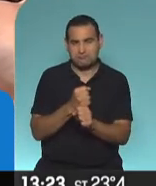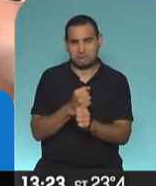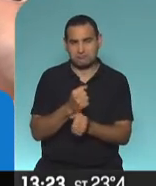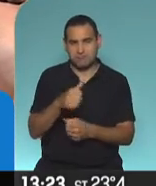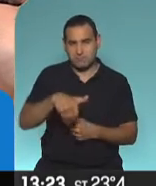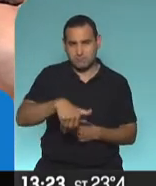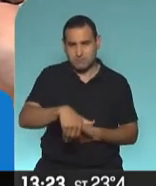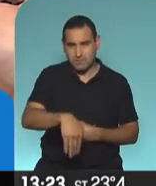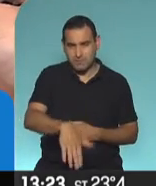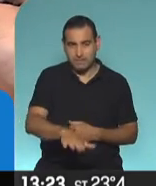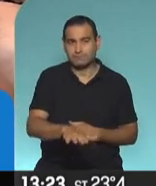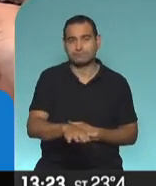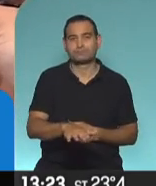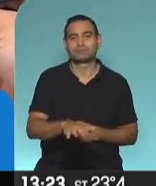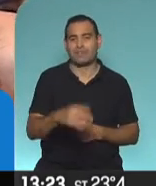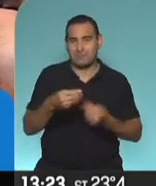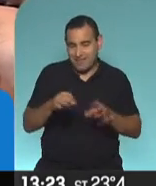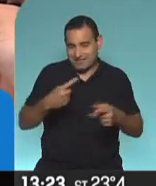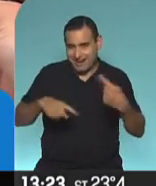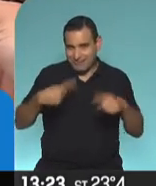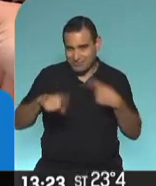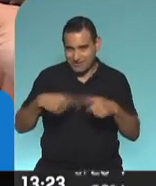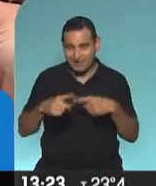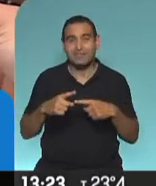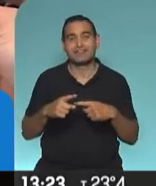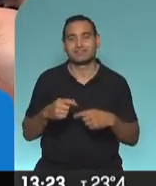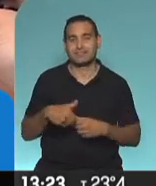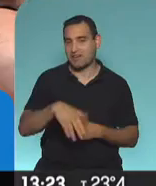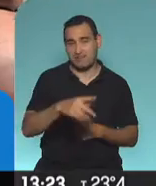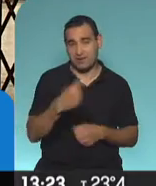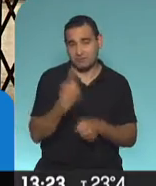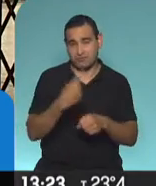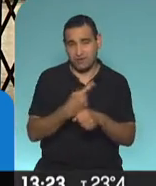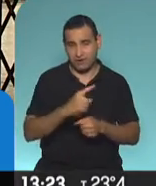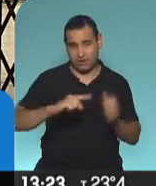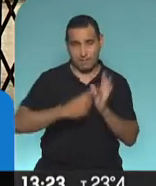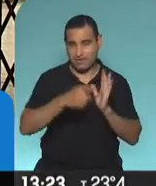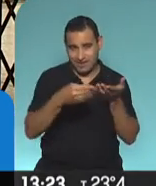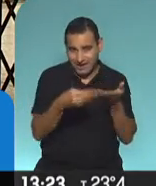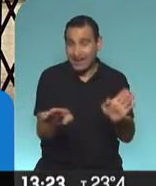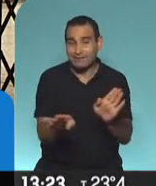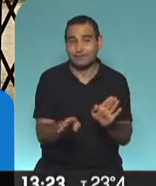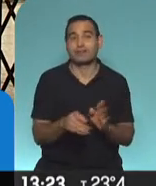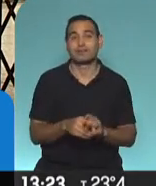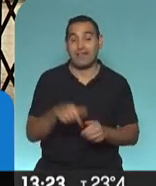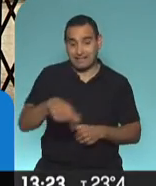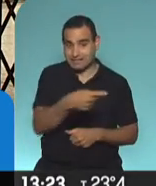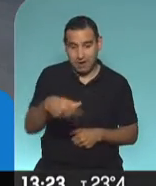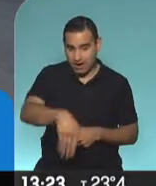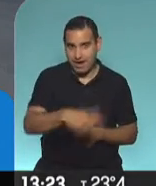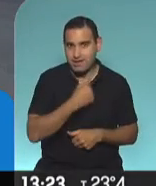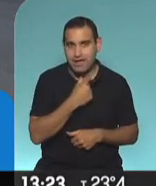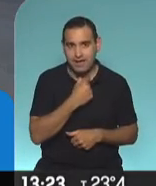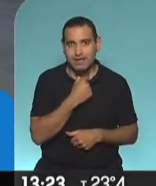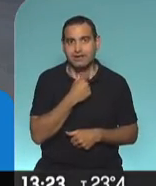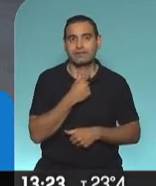ya estar dentro del trámite iniciado, la que salga más rápido. Obviamente queremos que sea esta misma semana y